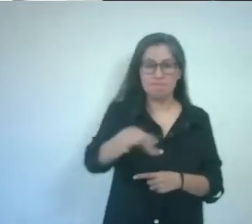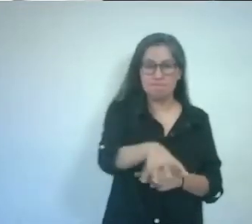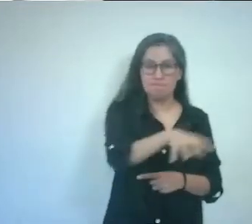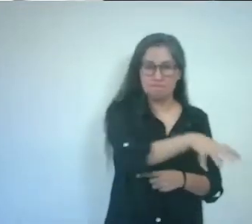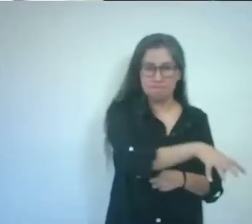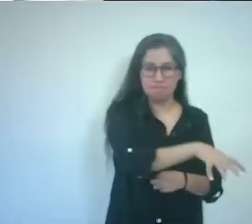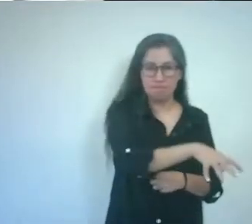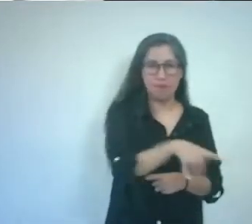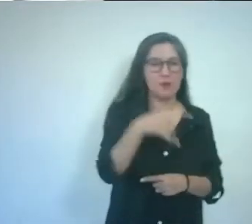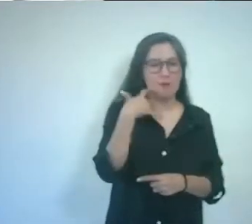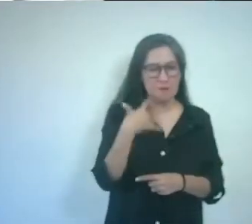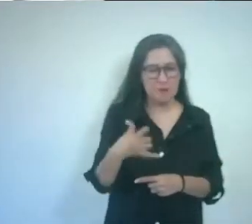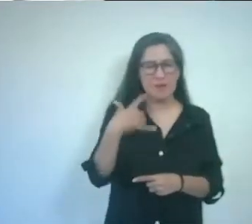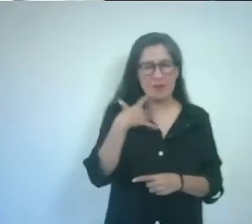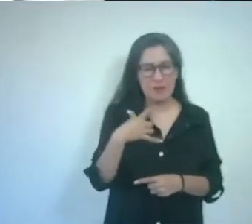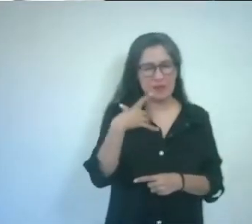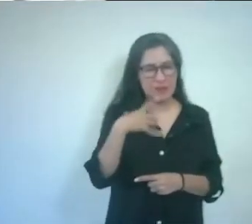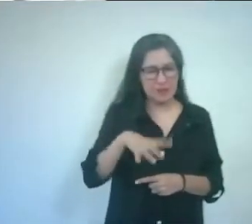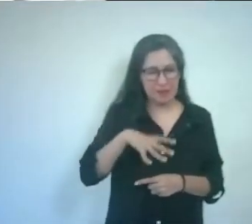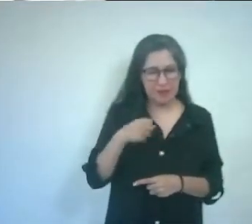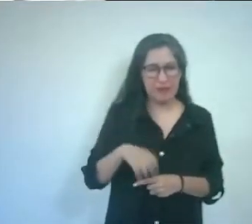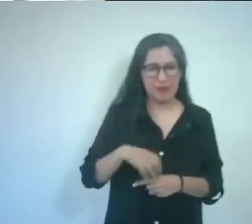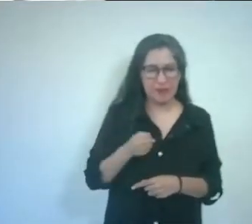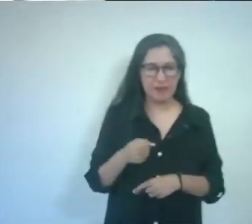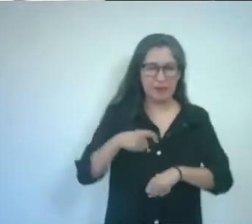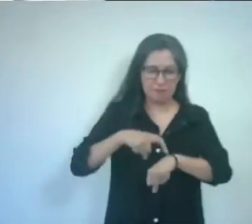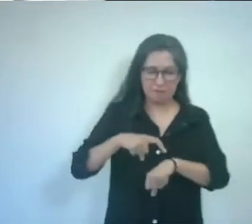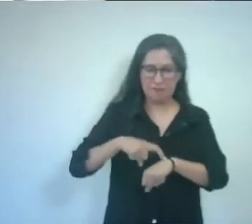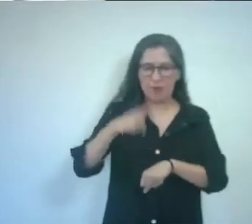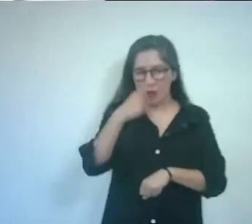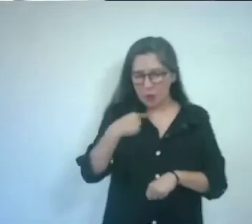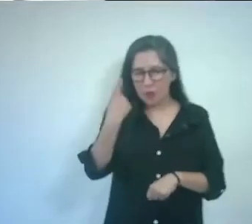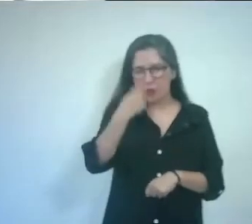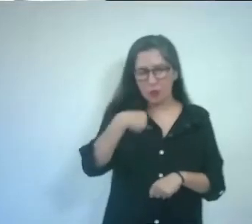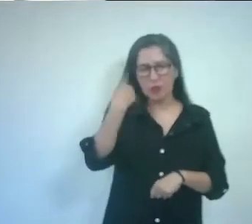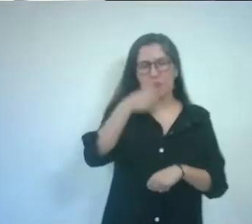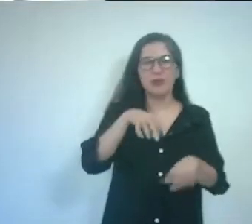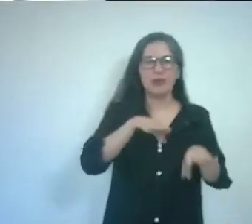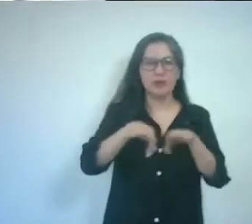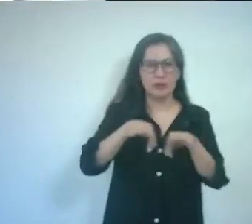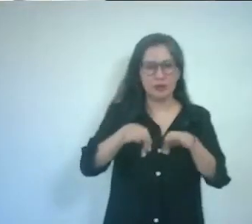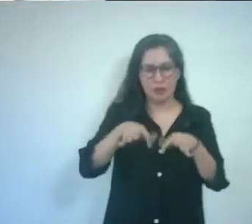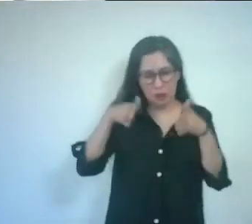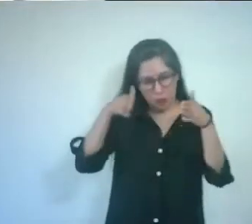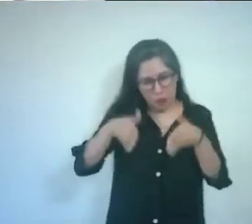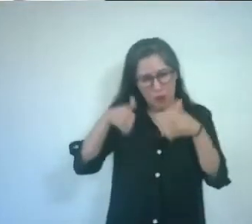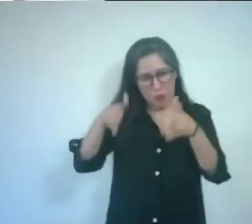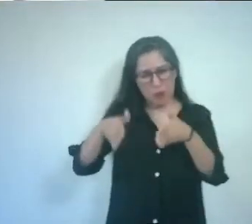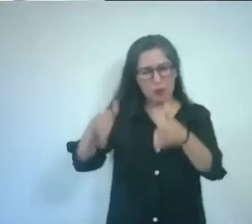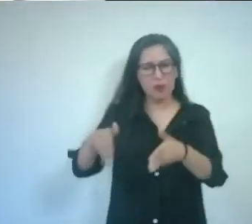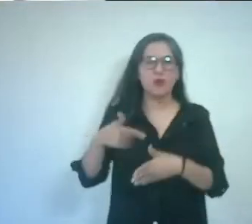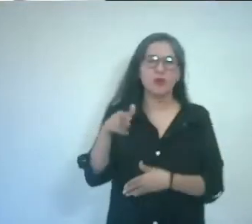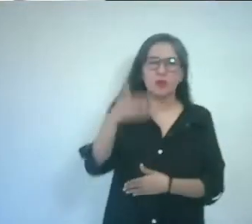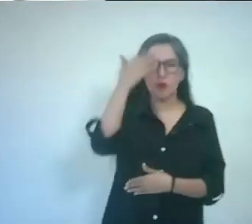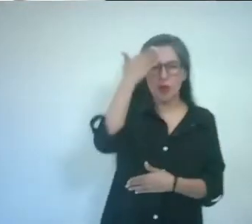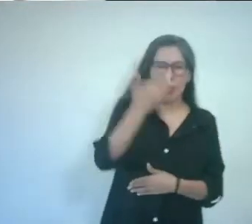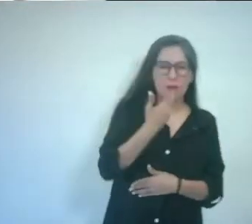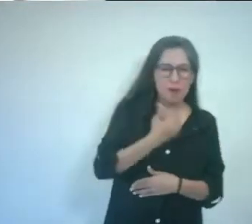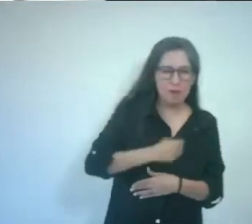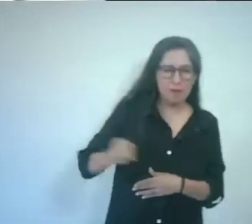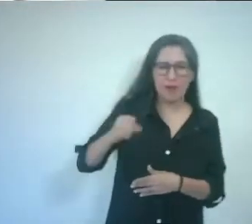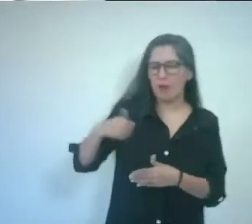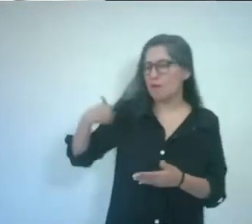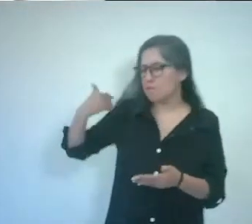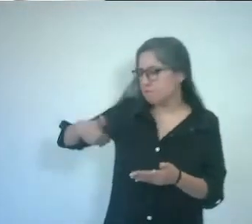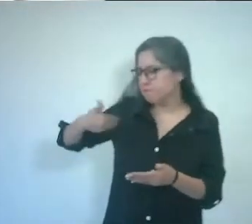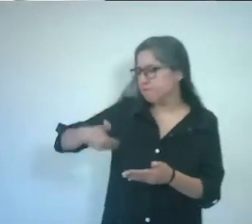puesto tanto empeño, tantas horas de trabajo, de dedicación, todo su talento, toda su trayectoria,